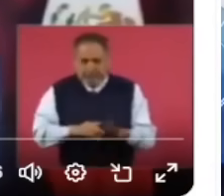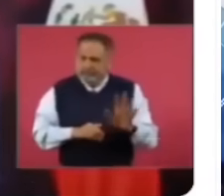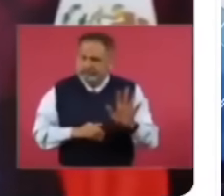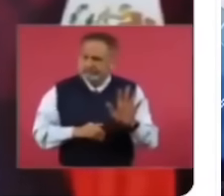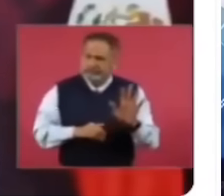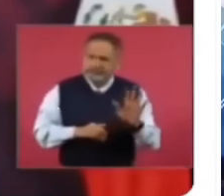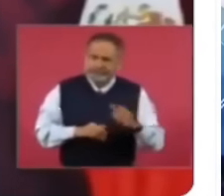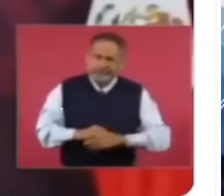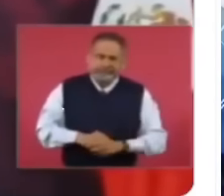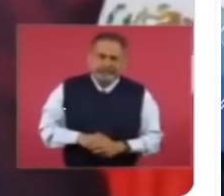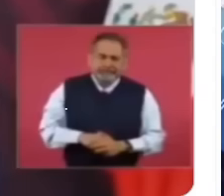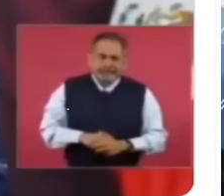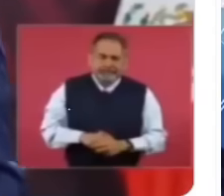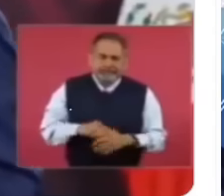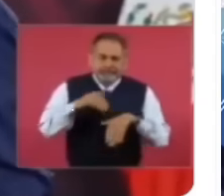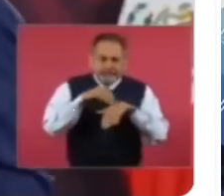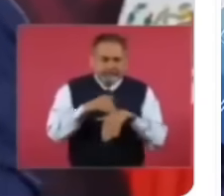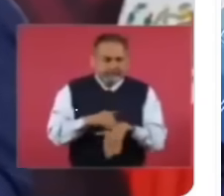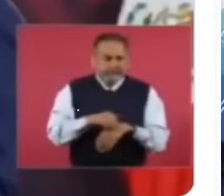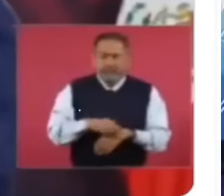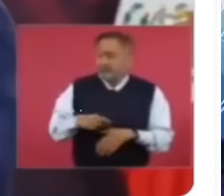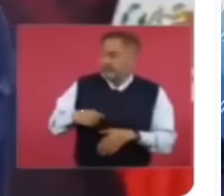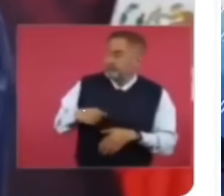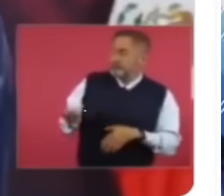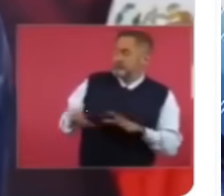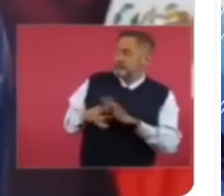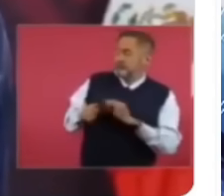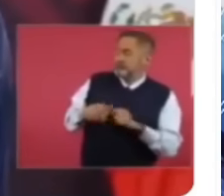convierta en un apéndice